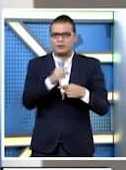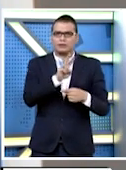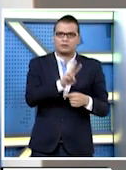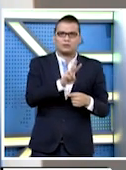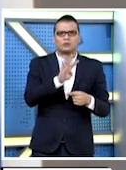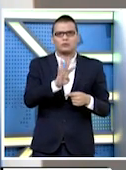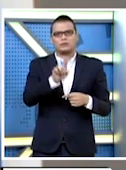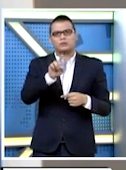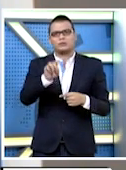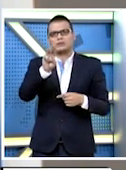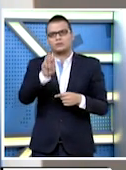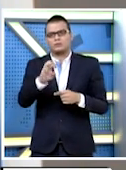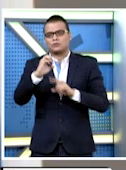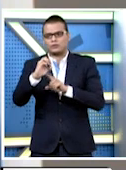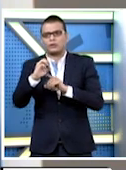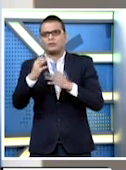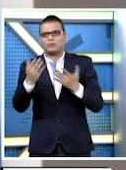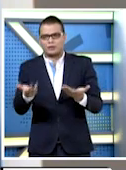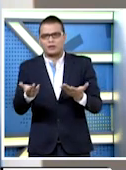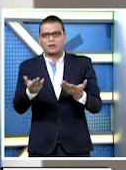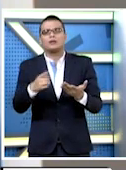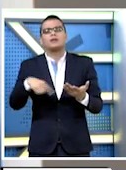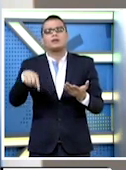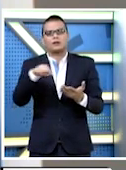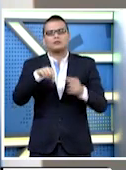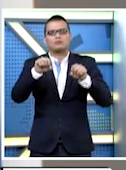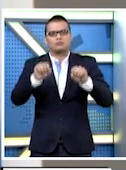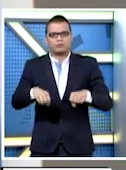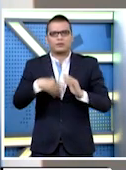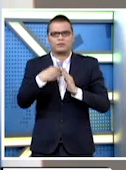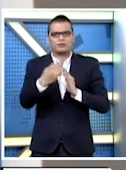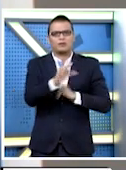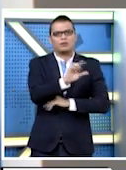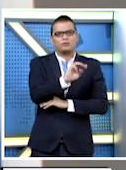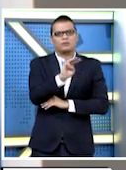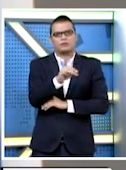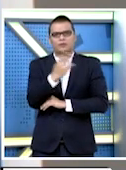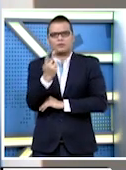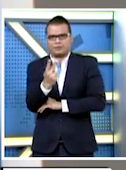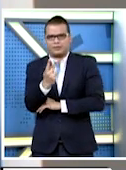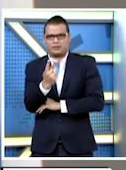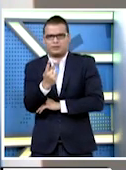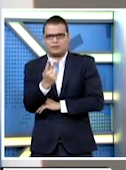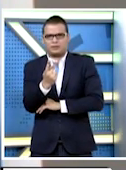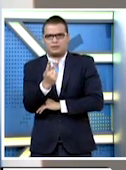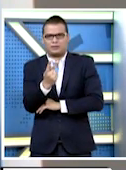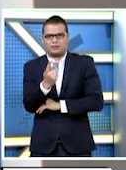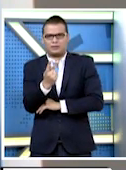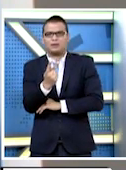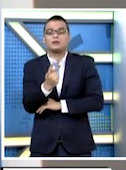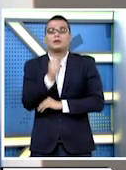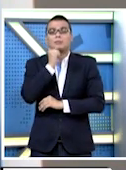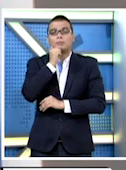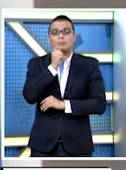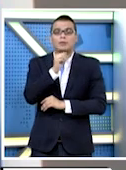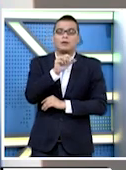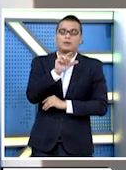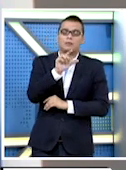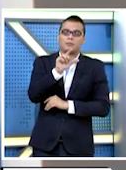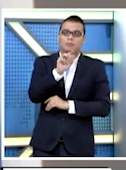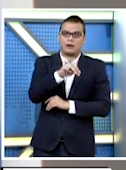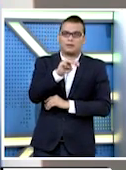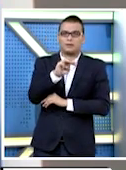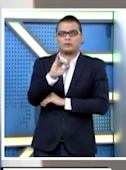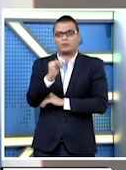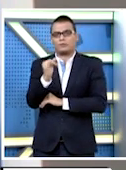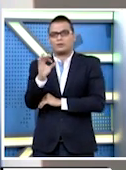impares manteniendo el pico y placa. Hoy pueden transitar los 2, 4, 6, 8, 0.